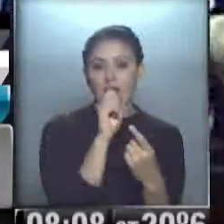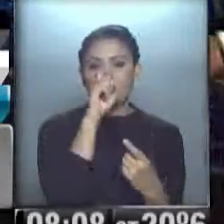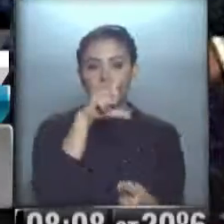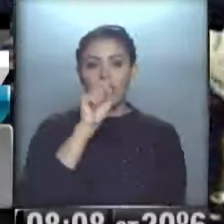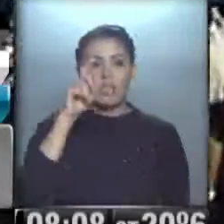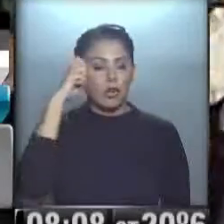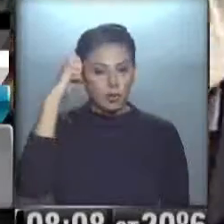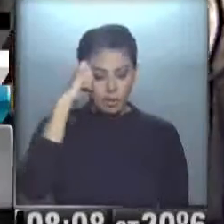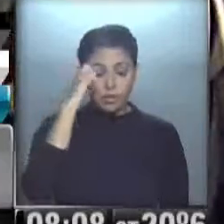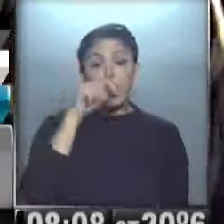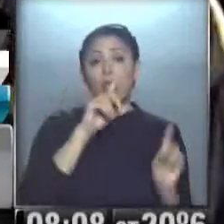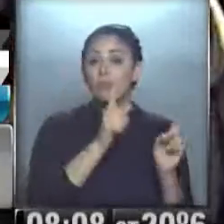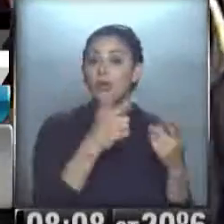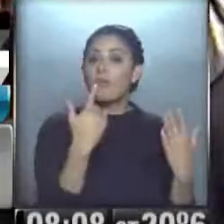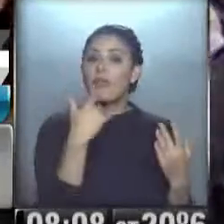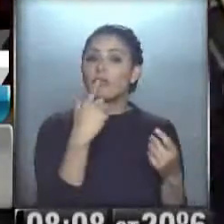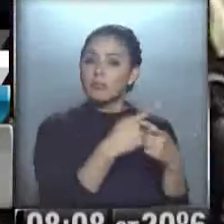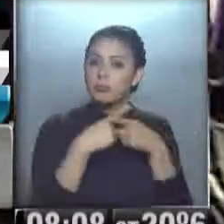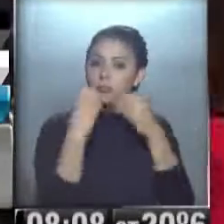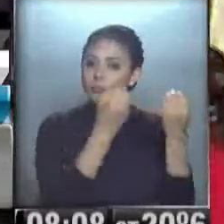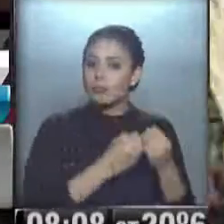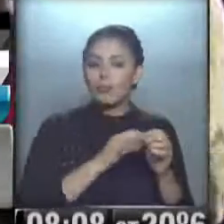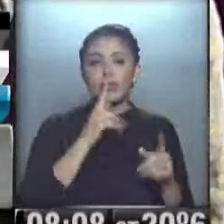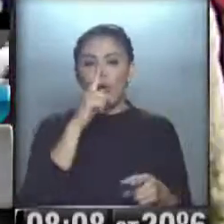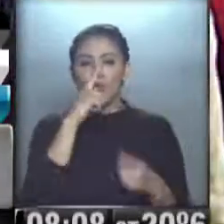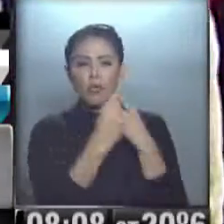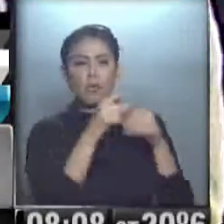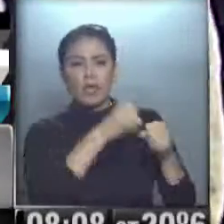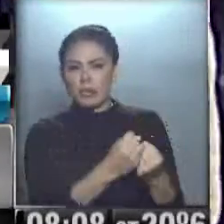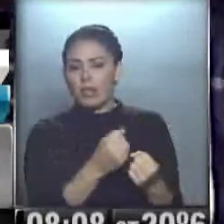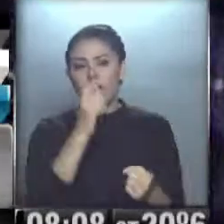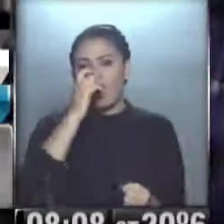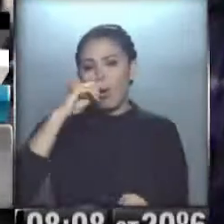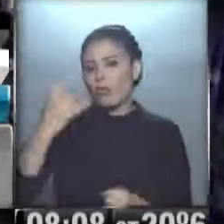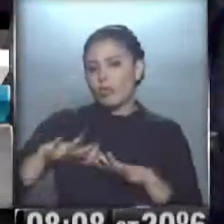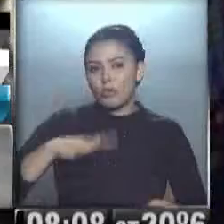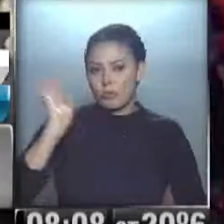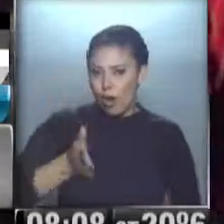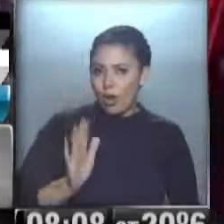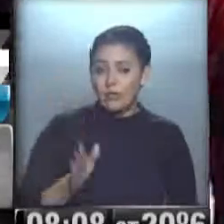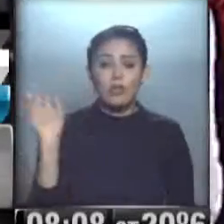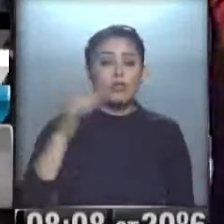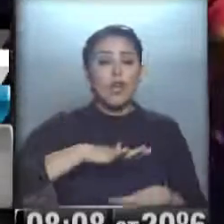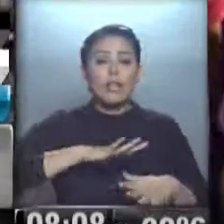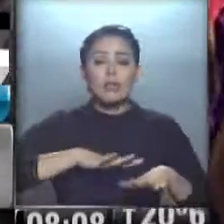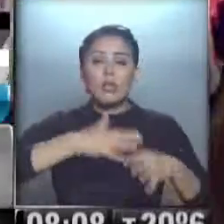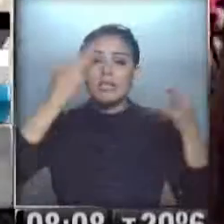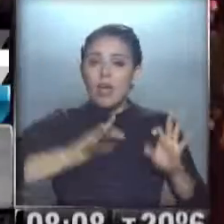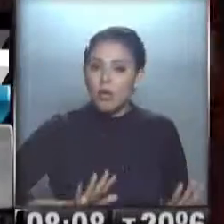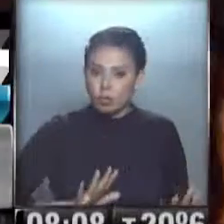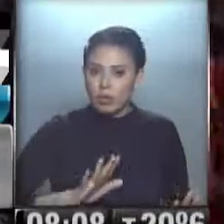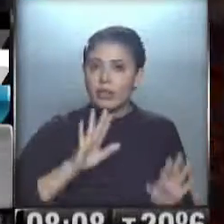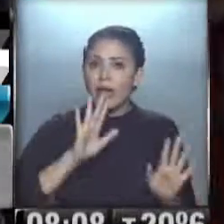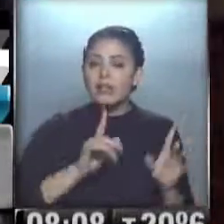congreso de la nación y así poder sesionar sin ser interrumpidos por ningún hecho violento las medidas preventivas responden a las